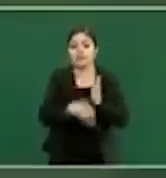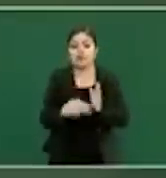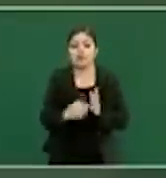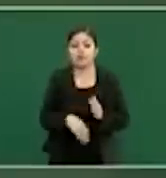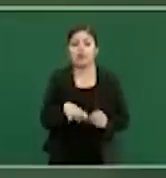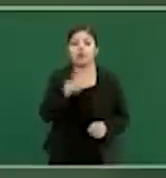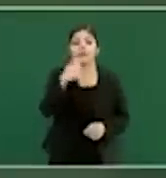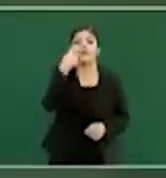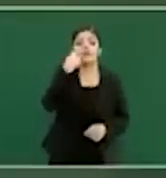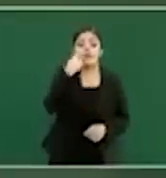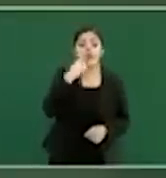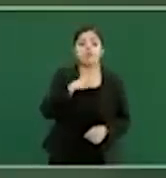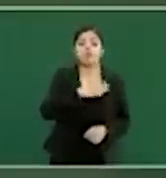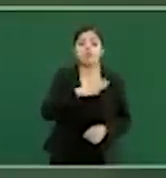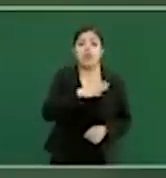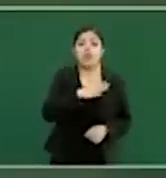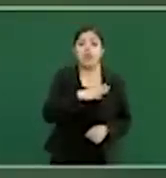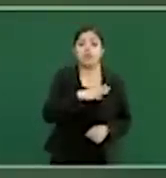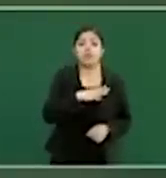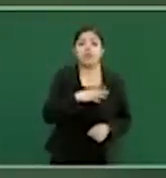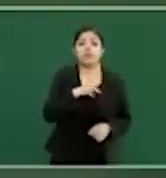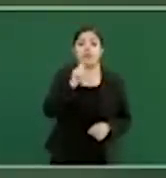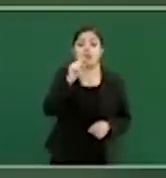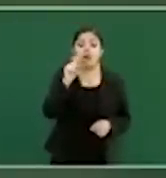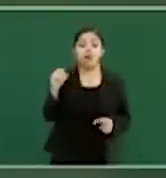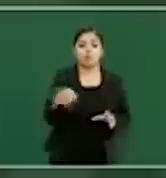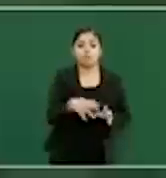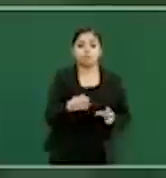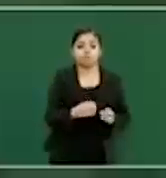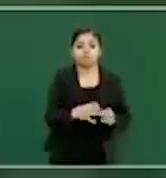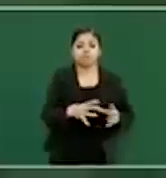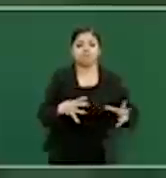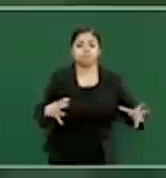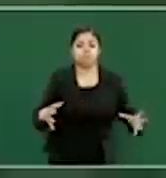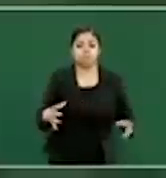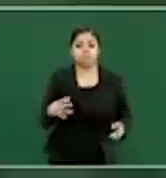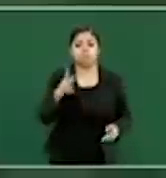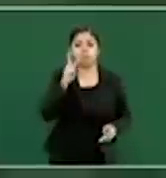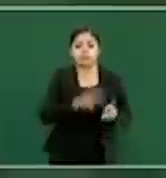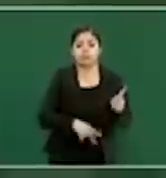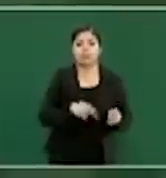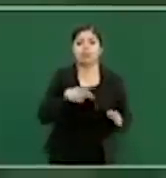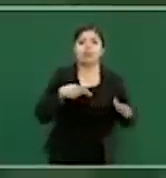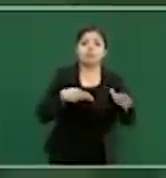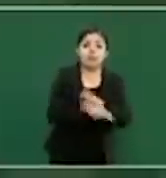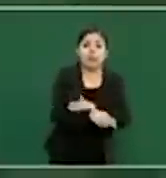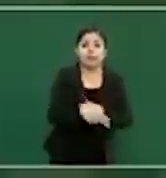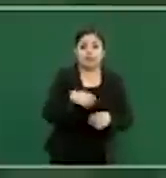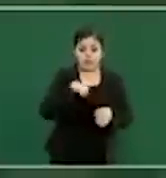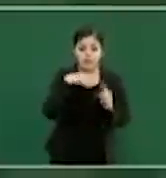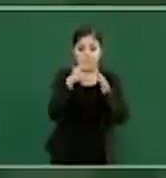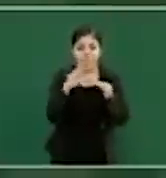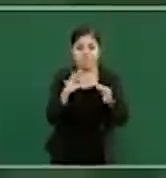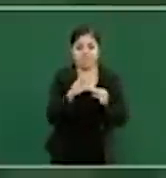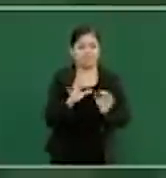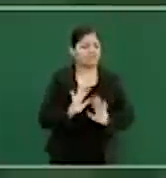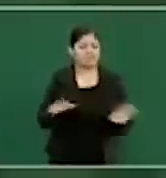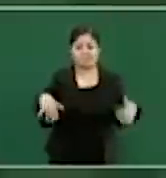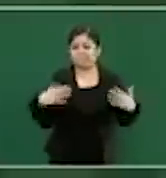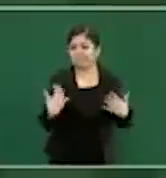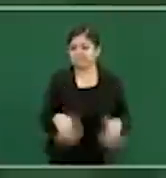dejaron tantas presas inconclusas, nos dejaron tantos metros, trenes, no, una